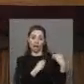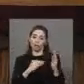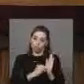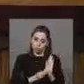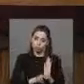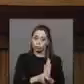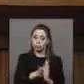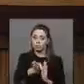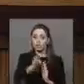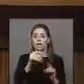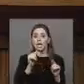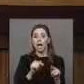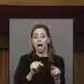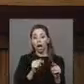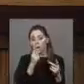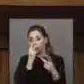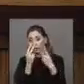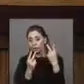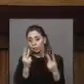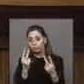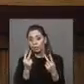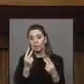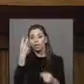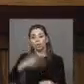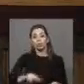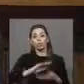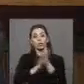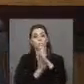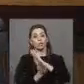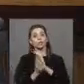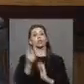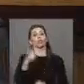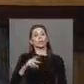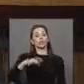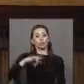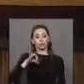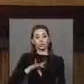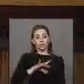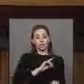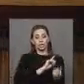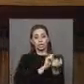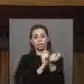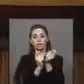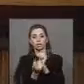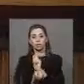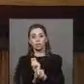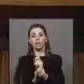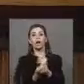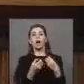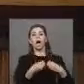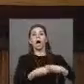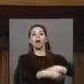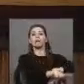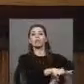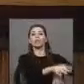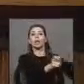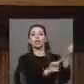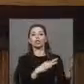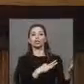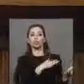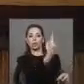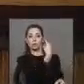sobre todo ahora que los cantos vicineros de los dueños de todo y de Chile parecen llevarnos a abdicar el mandato que el pueblo nos diera.